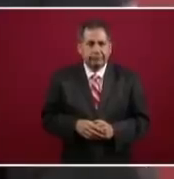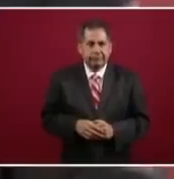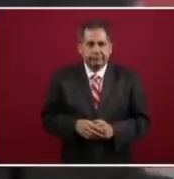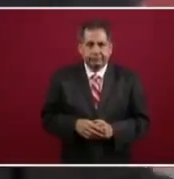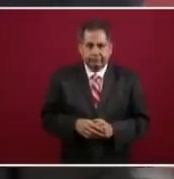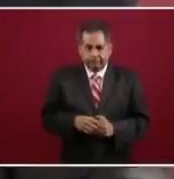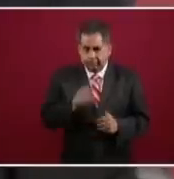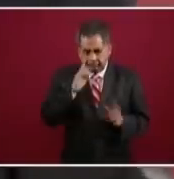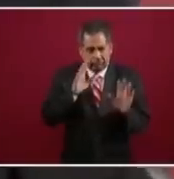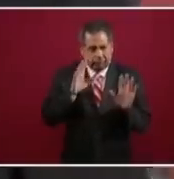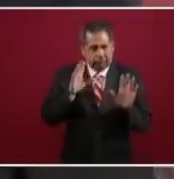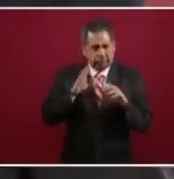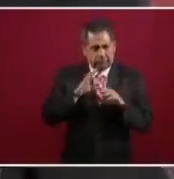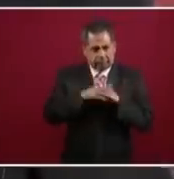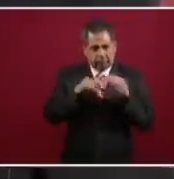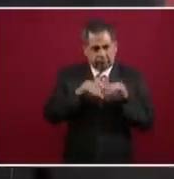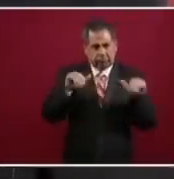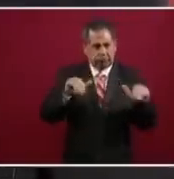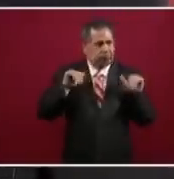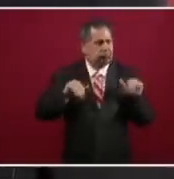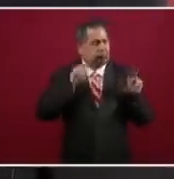de manera objetiva